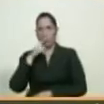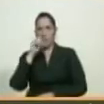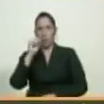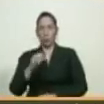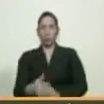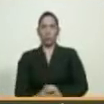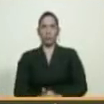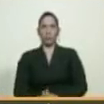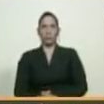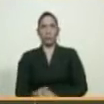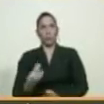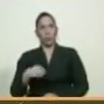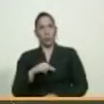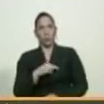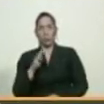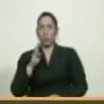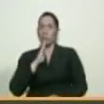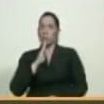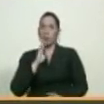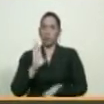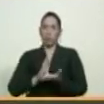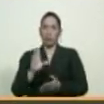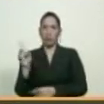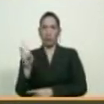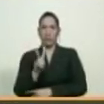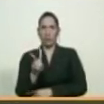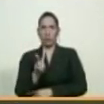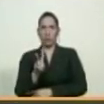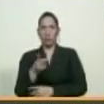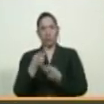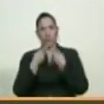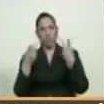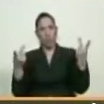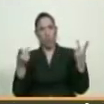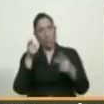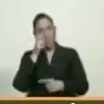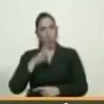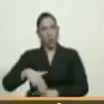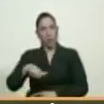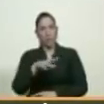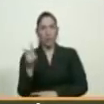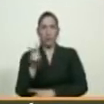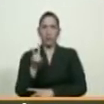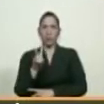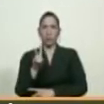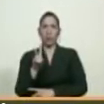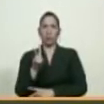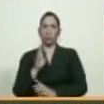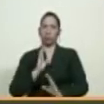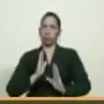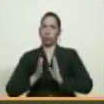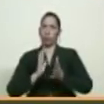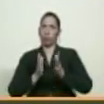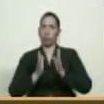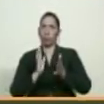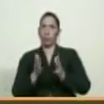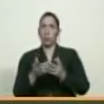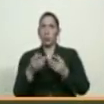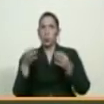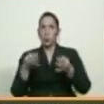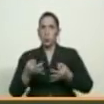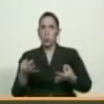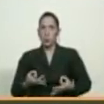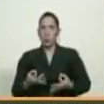Moro, estamos aquí hoy desde el Banco Central dirigiéndonos al pueblo de Venezuela para conversar un poco sobre la evolución del